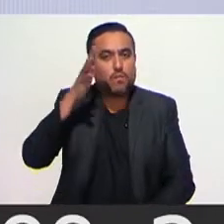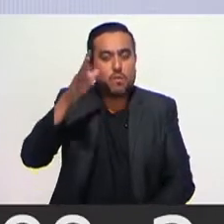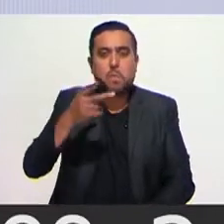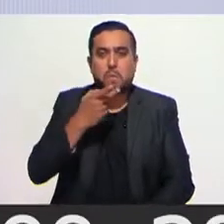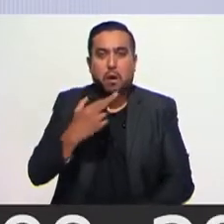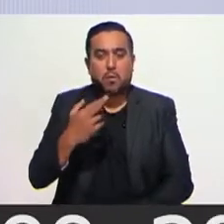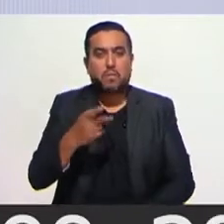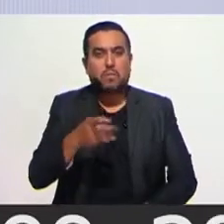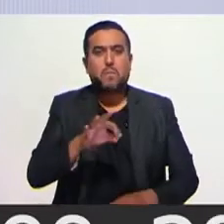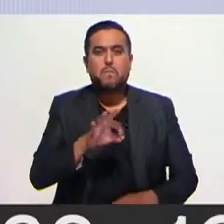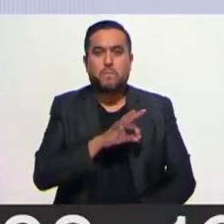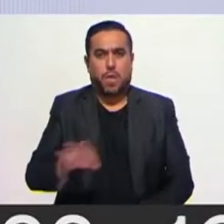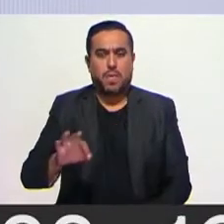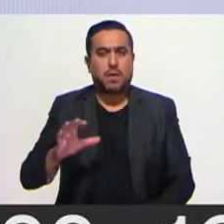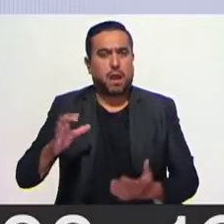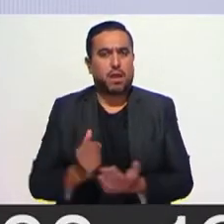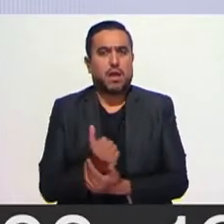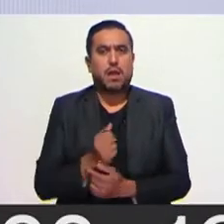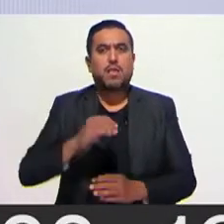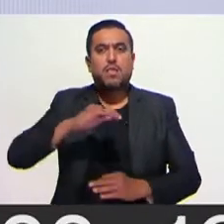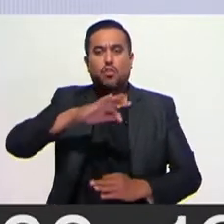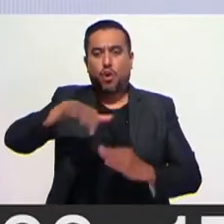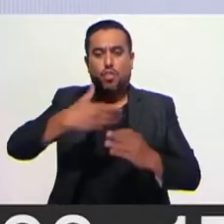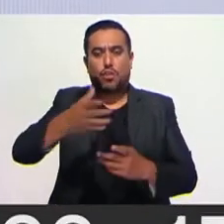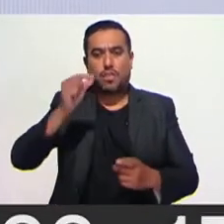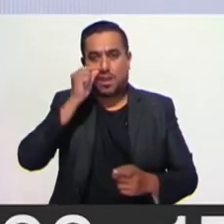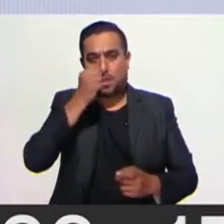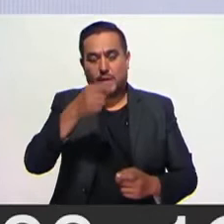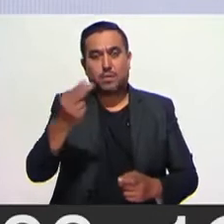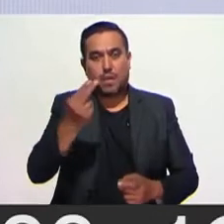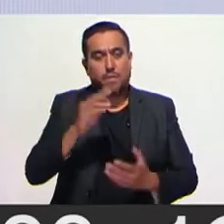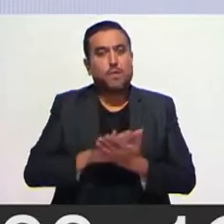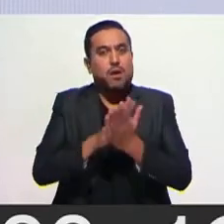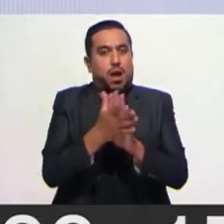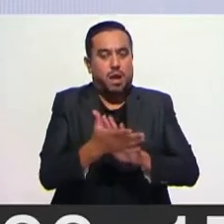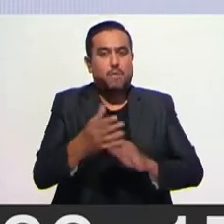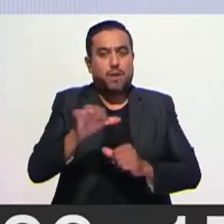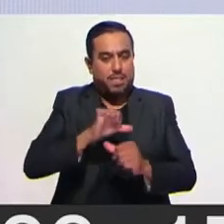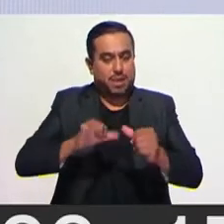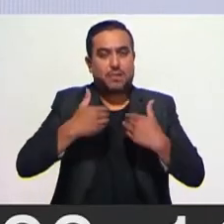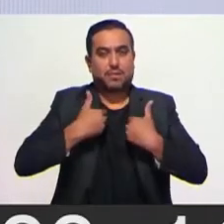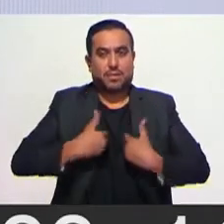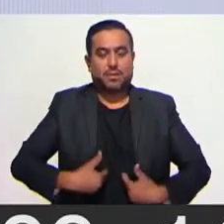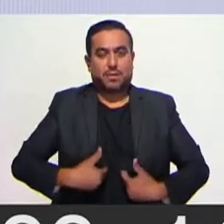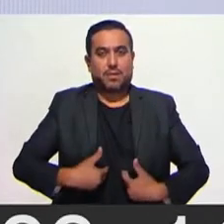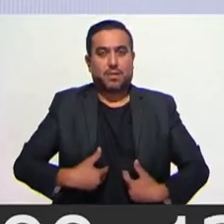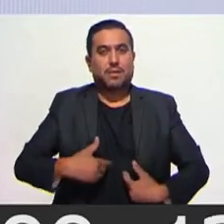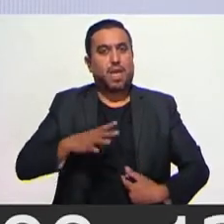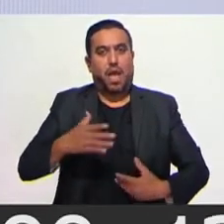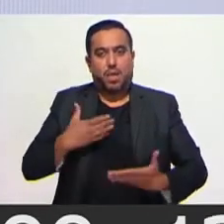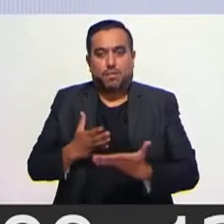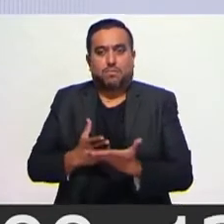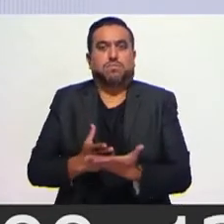puede, vamos a ganar. Todo Irapuato merece un cambio, una alternancia. Repito, nadie la puede